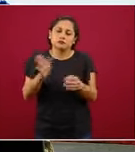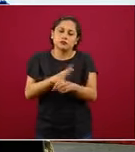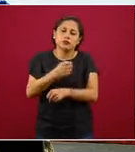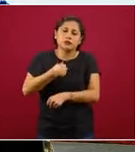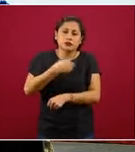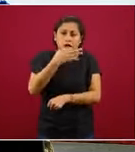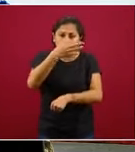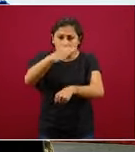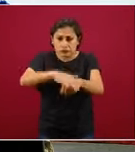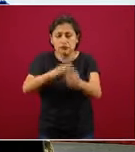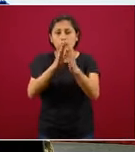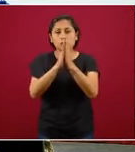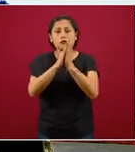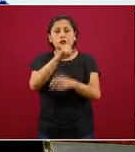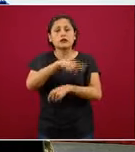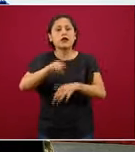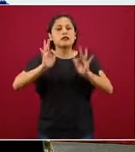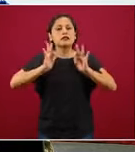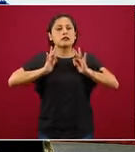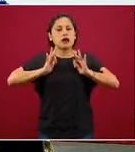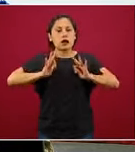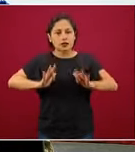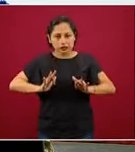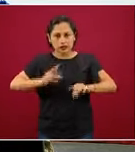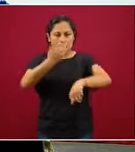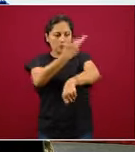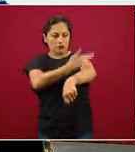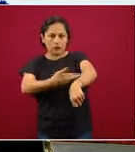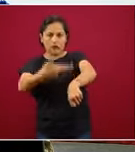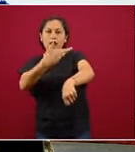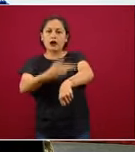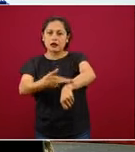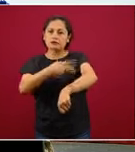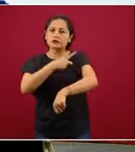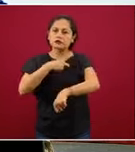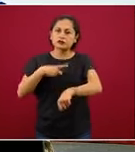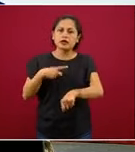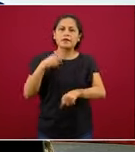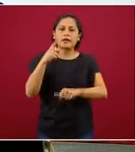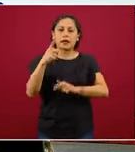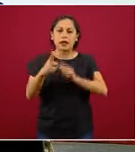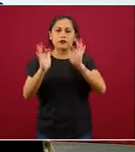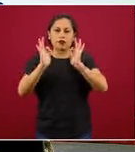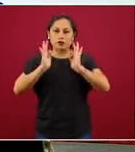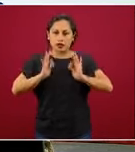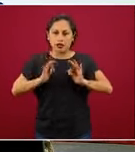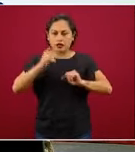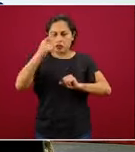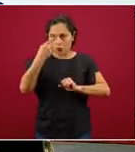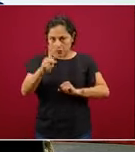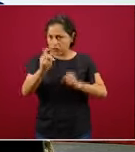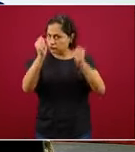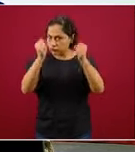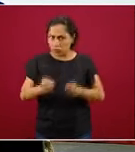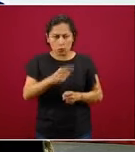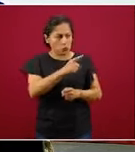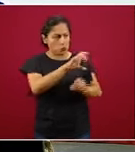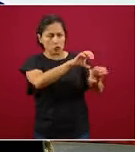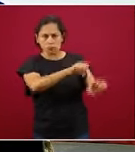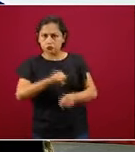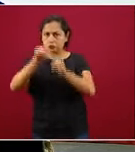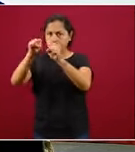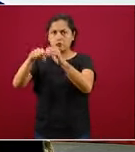que no desesperemos. Este proceso es redundante y se garantiza que tenga un lugar y un espacio en el momento